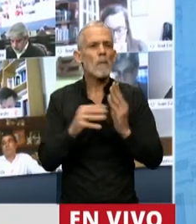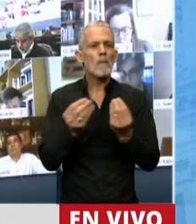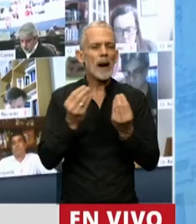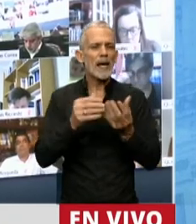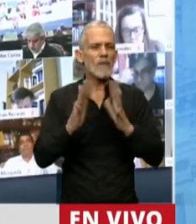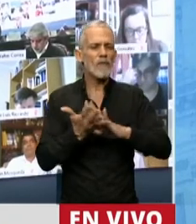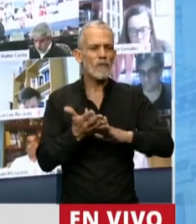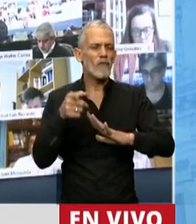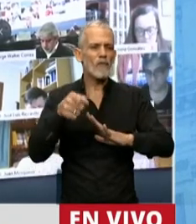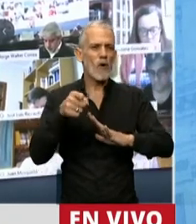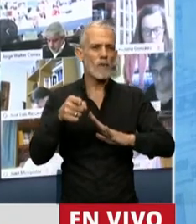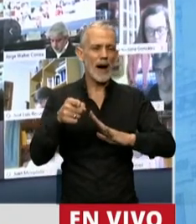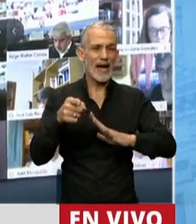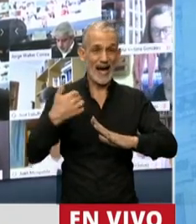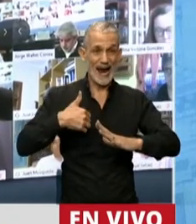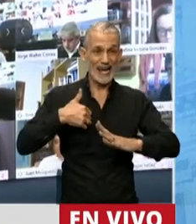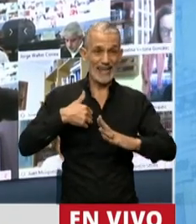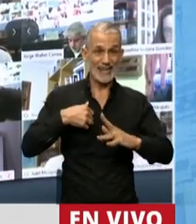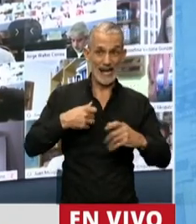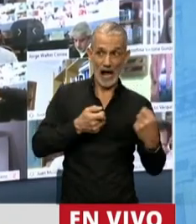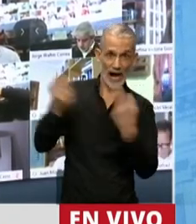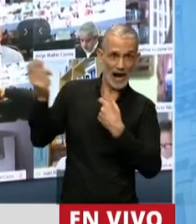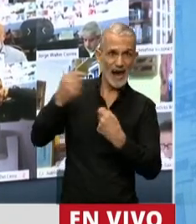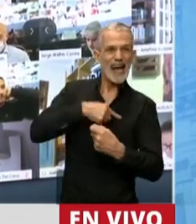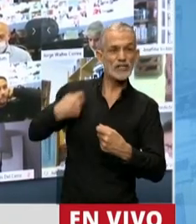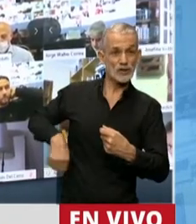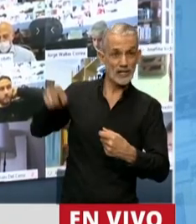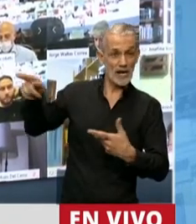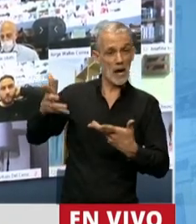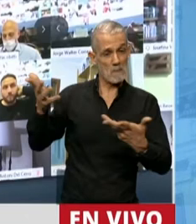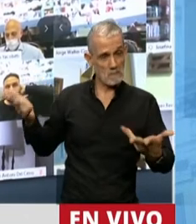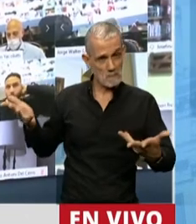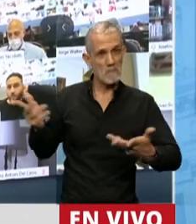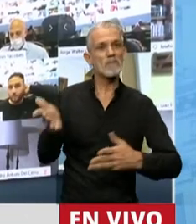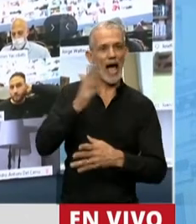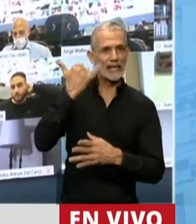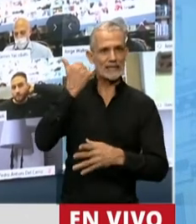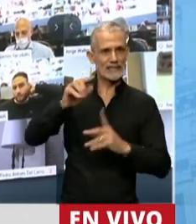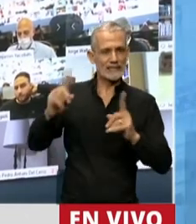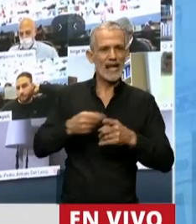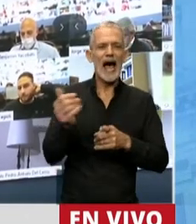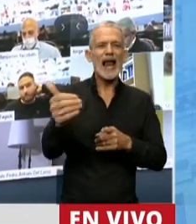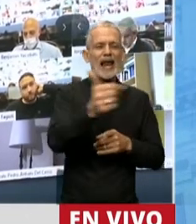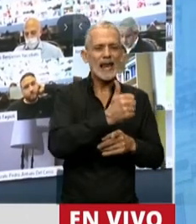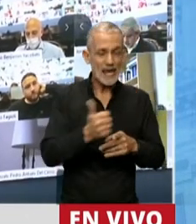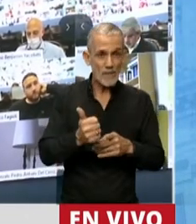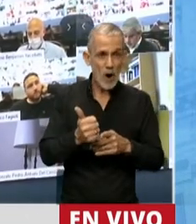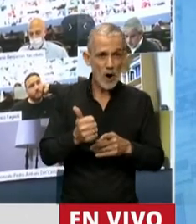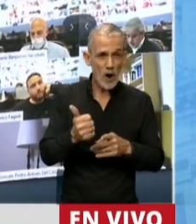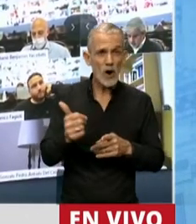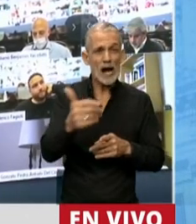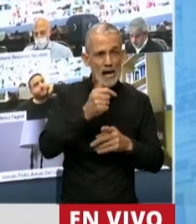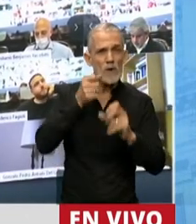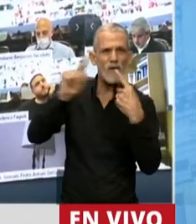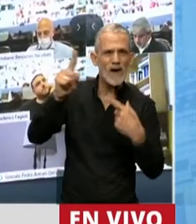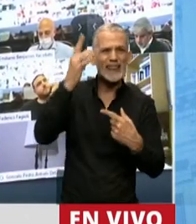que ingrese el producto argentino a China, y en la gestión anterior se logró el ingreso del limón a mercados importantes